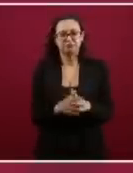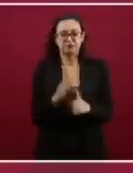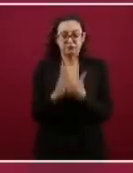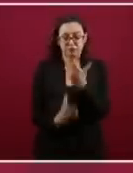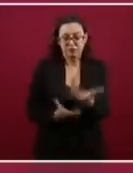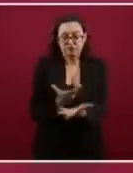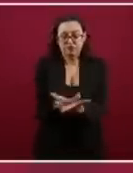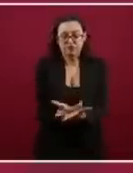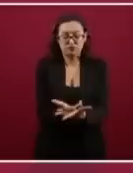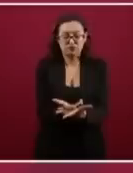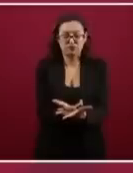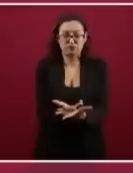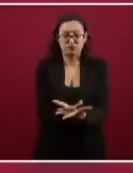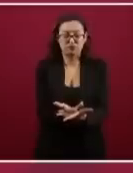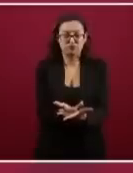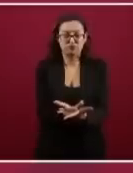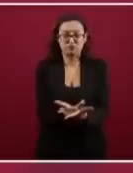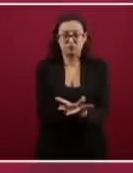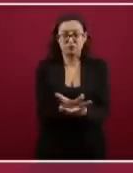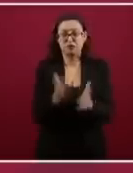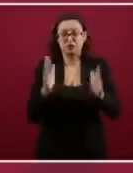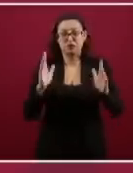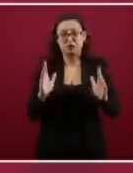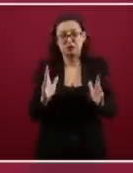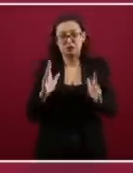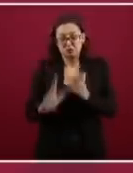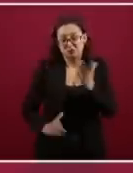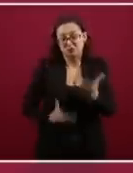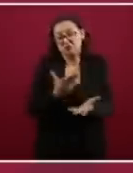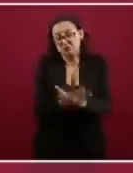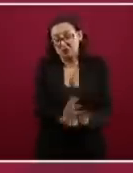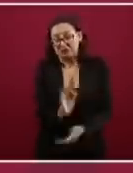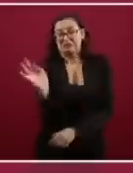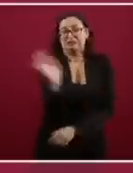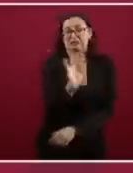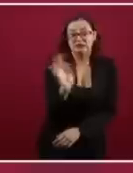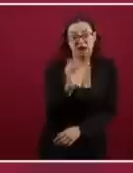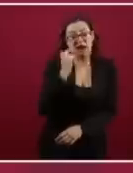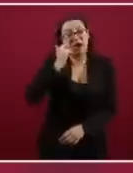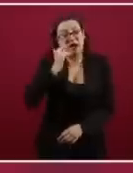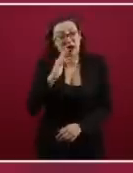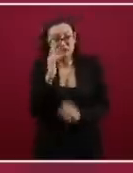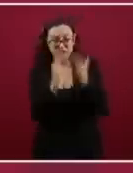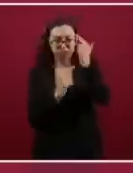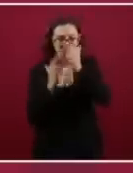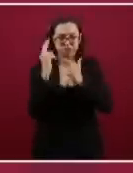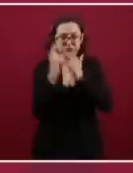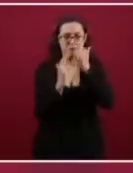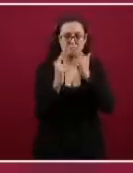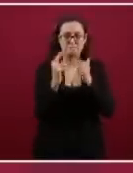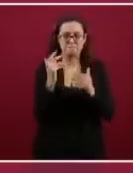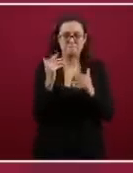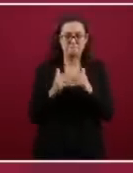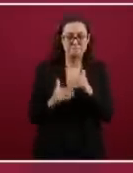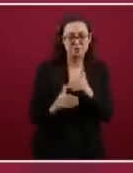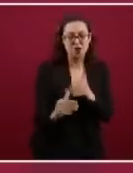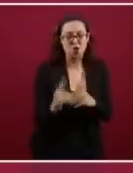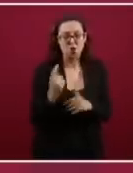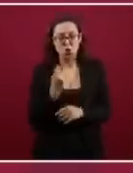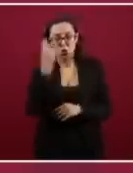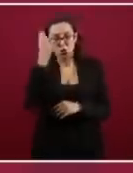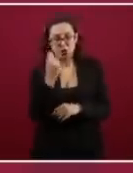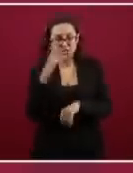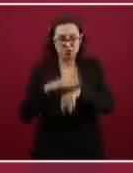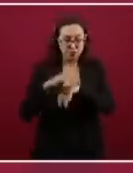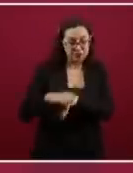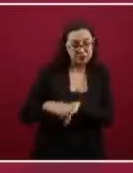propuso como algo a analizar, de que aumentara la edad de jubilación. Yo dije